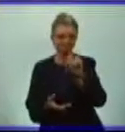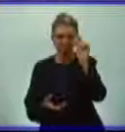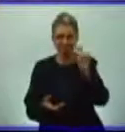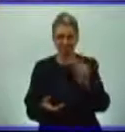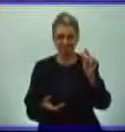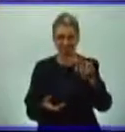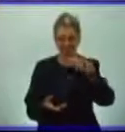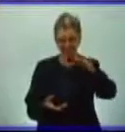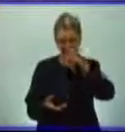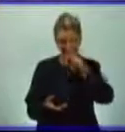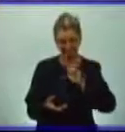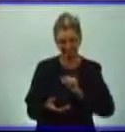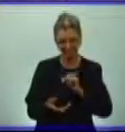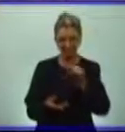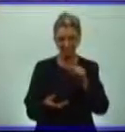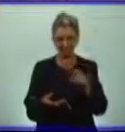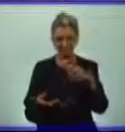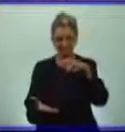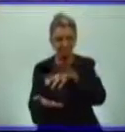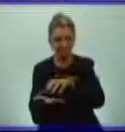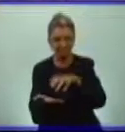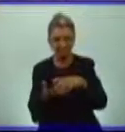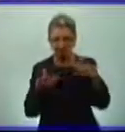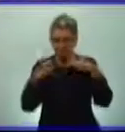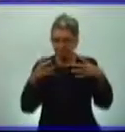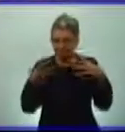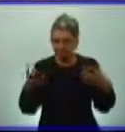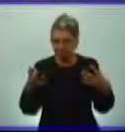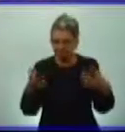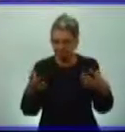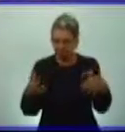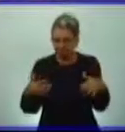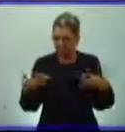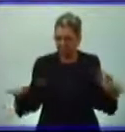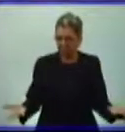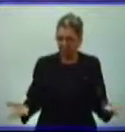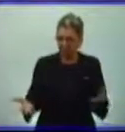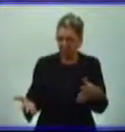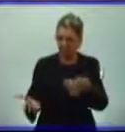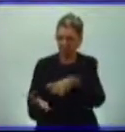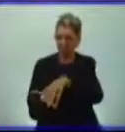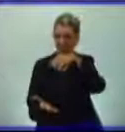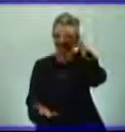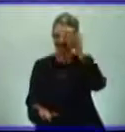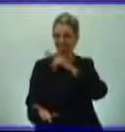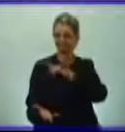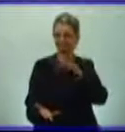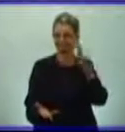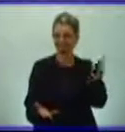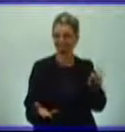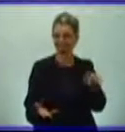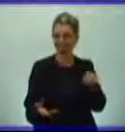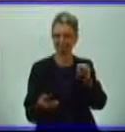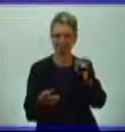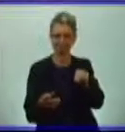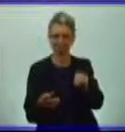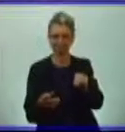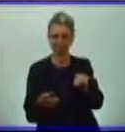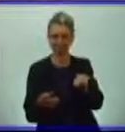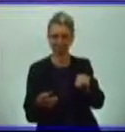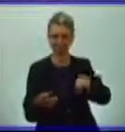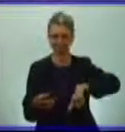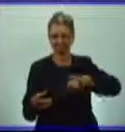ella contamos con lugares de mucha importancia, como lo son la Plaza de la Revolución, sede de los principales